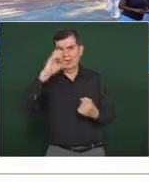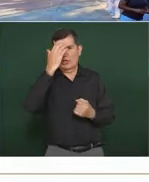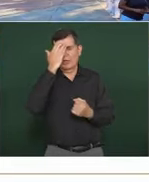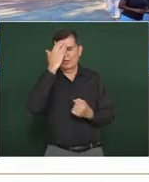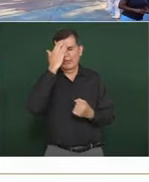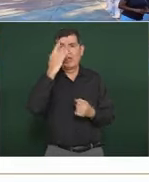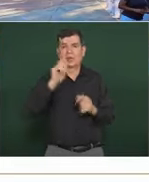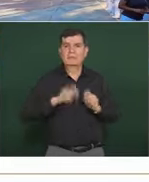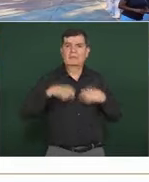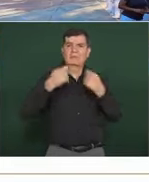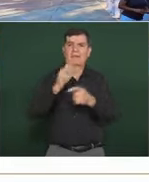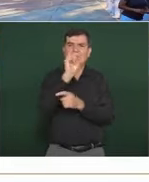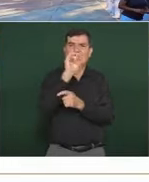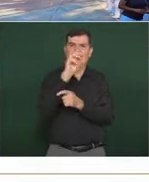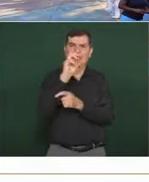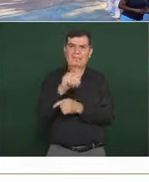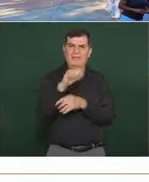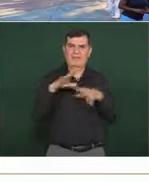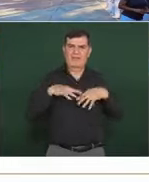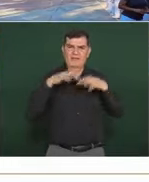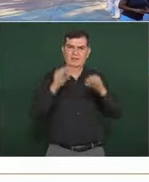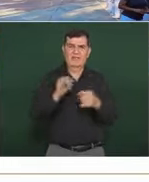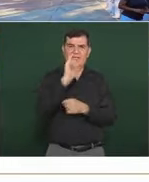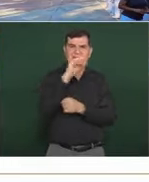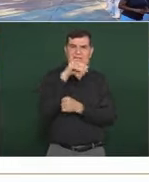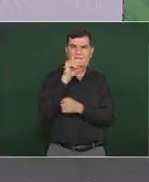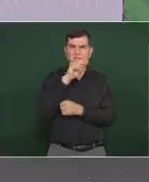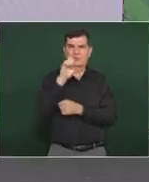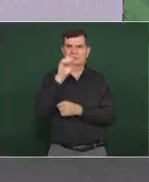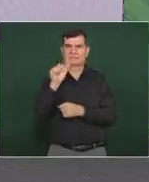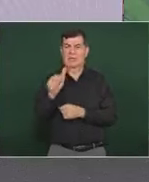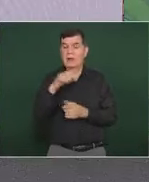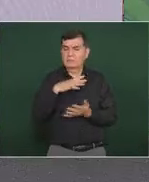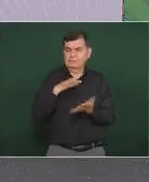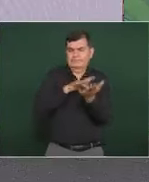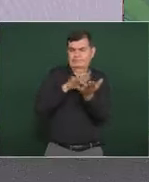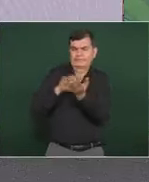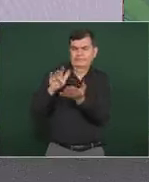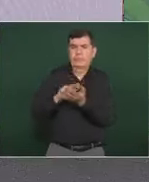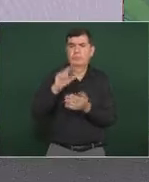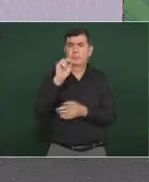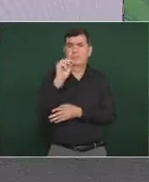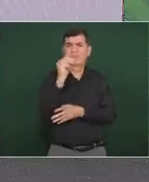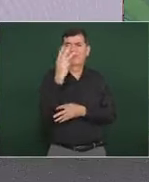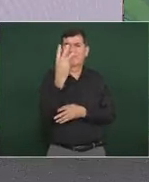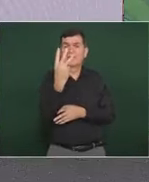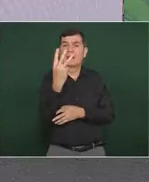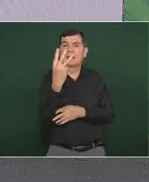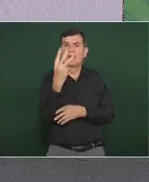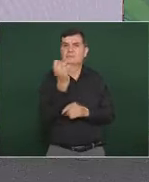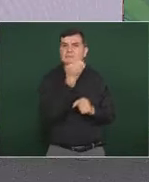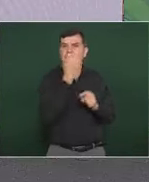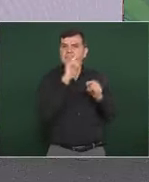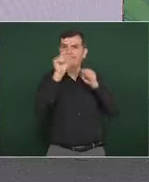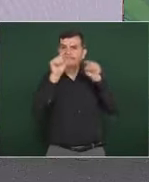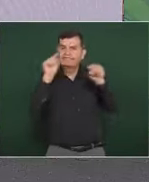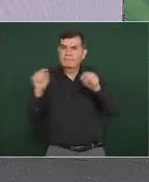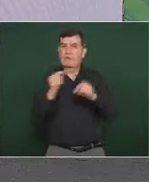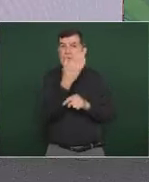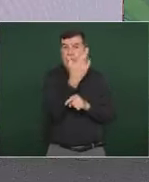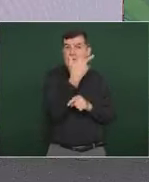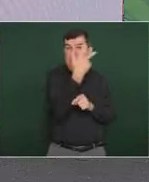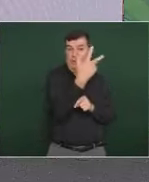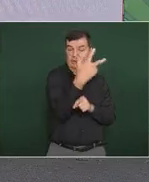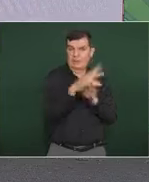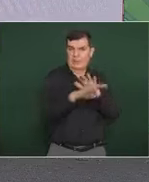Carlos Slim y a la Fundación Inbursa, que están apoyando en 83 inmuebles, 58 de